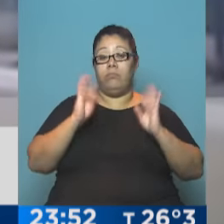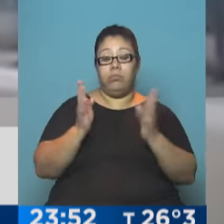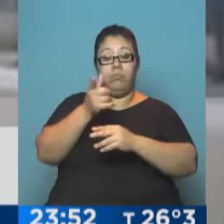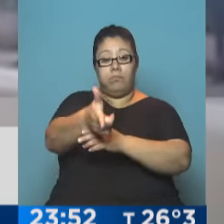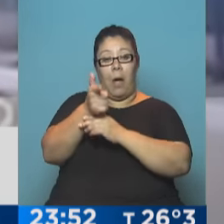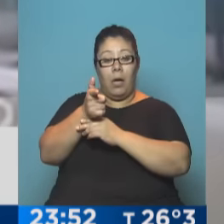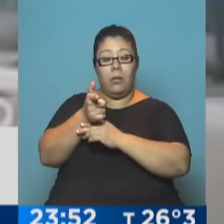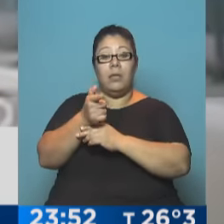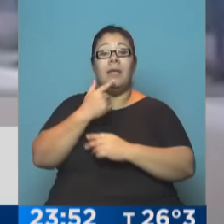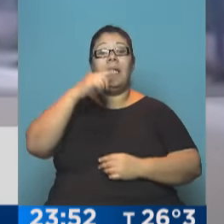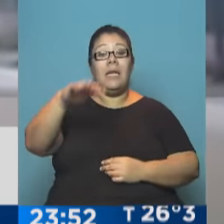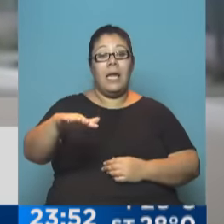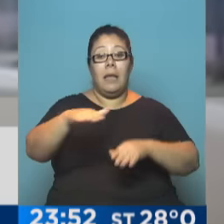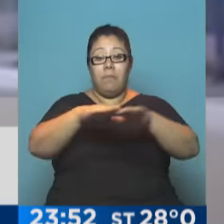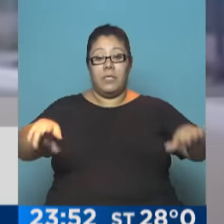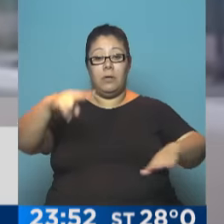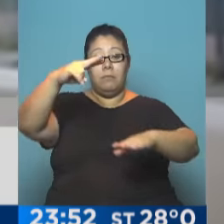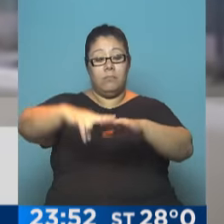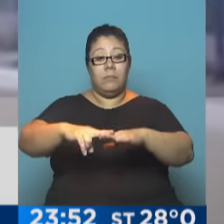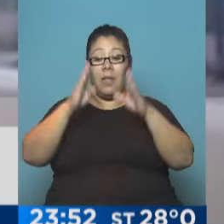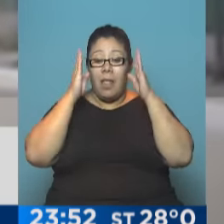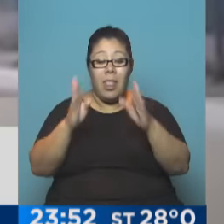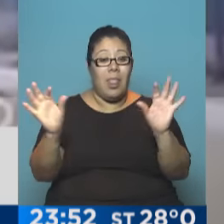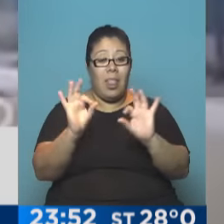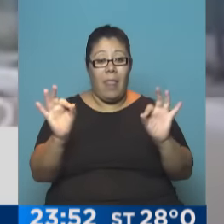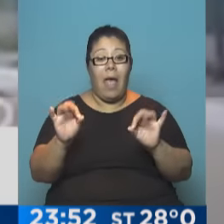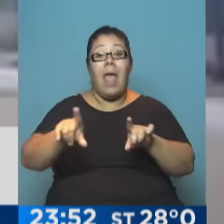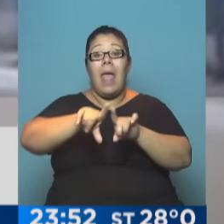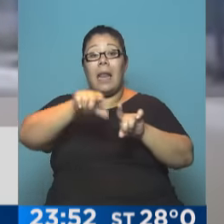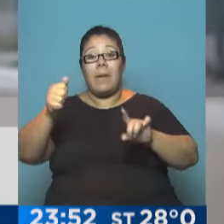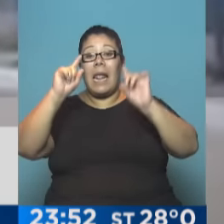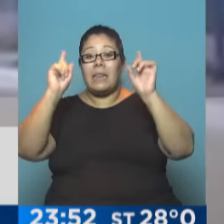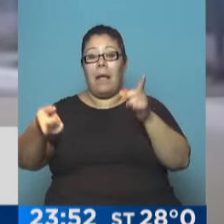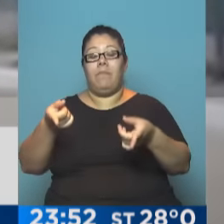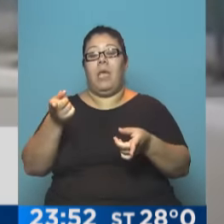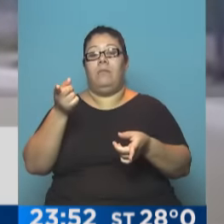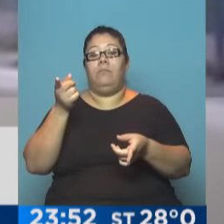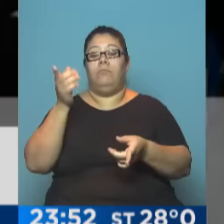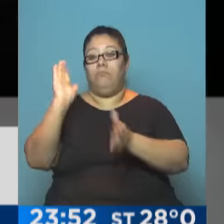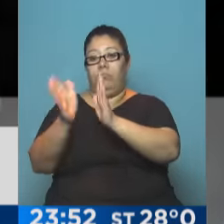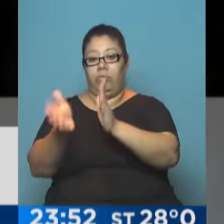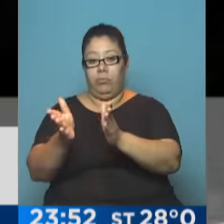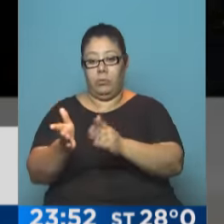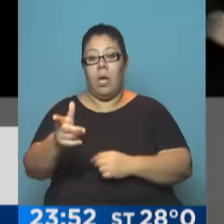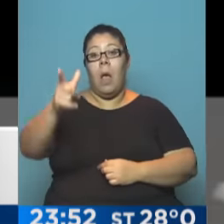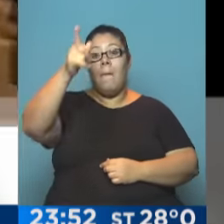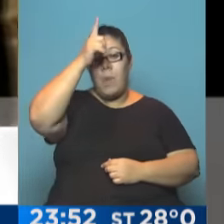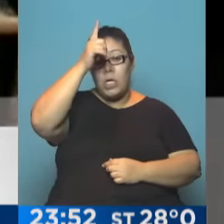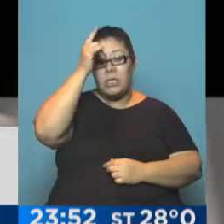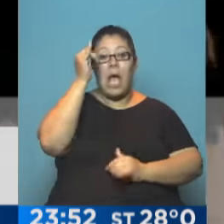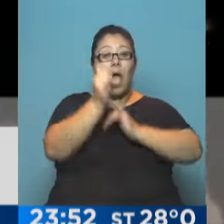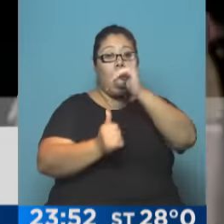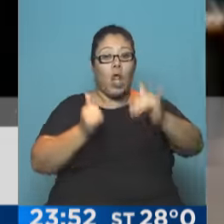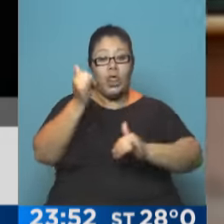El pequeño quedó tendido en el suelo sin atención y su hermana también fue agredida. Según la justicia, los policías recibieron una descripción de la ropa